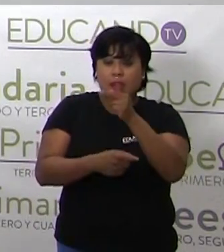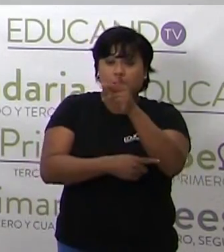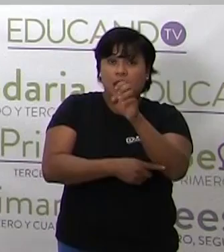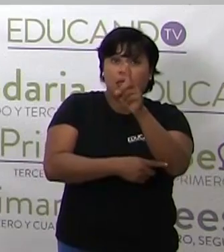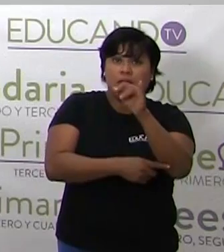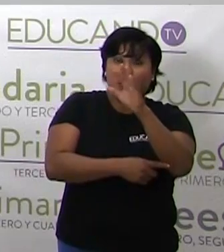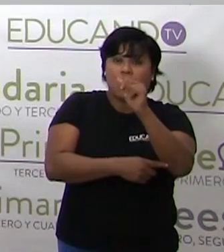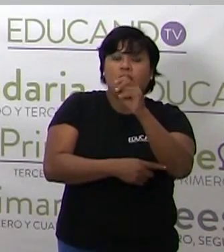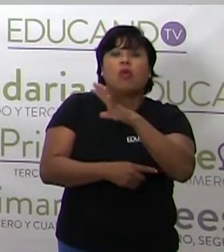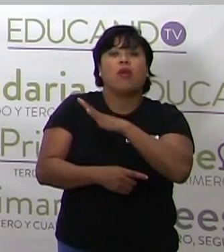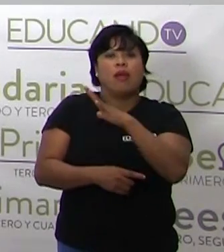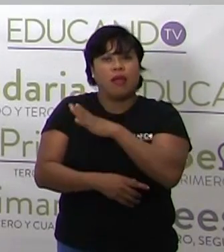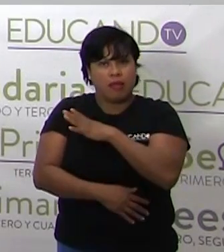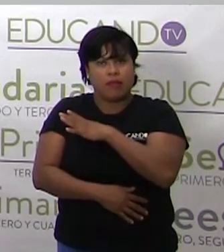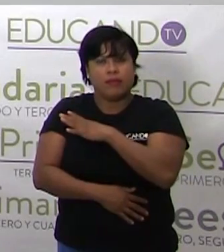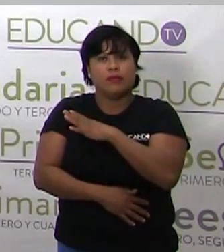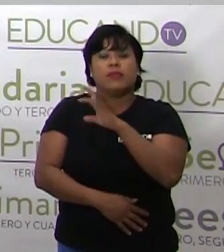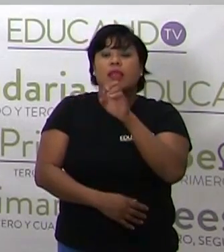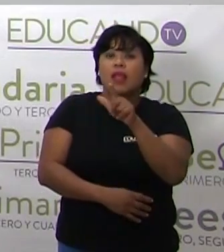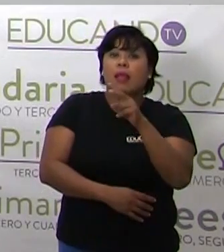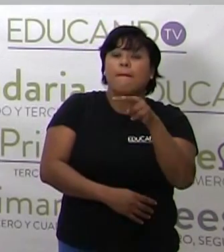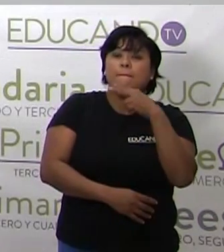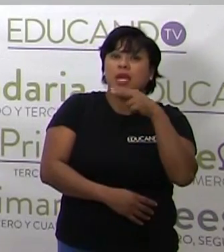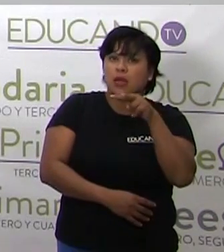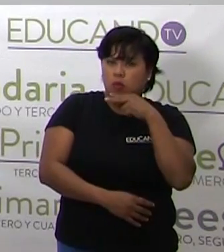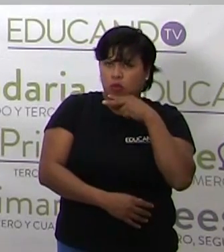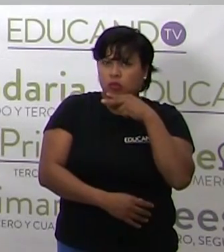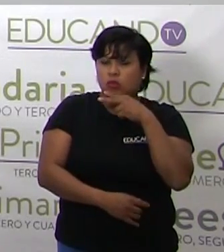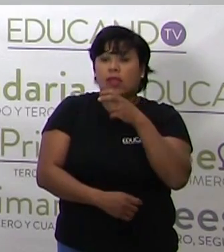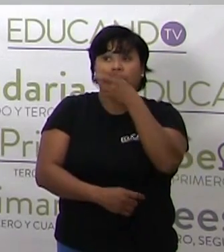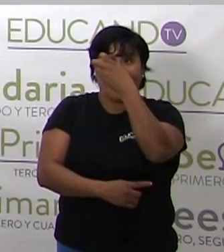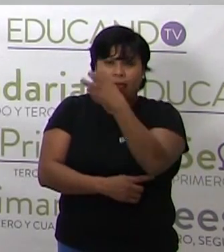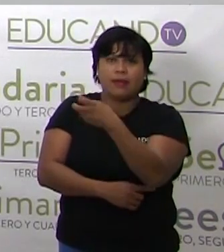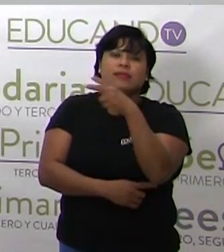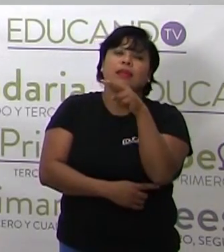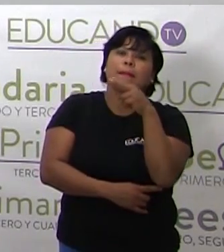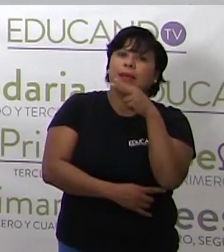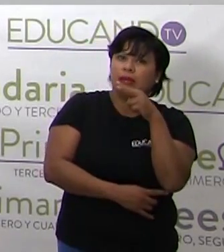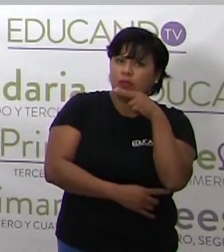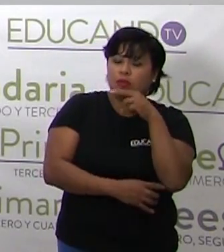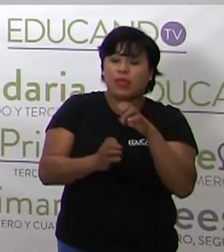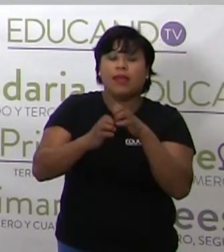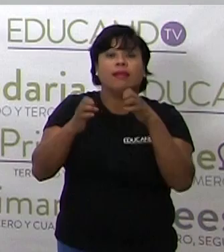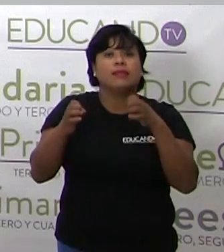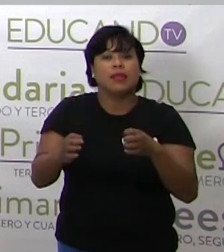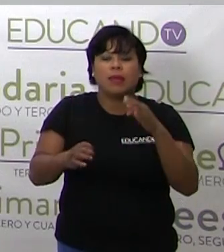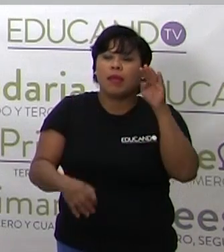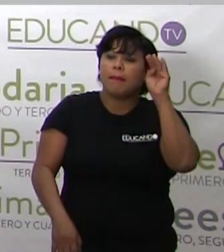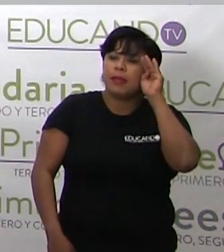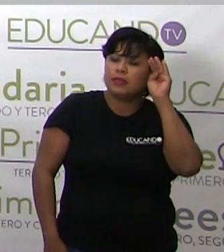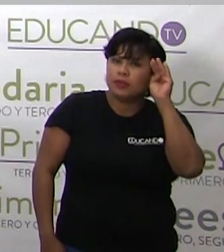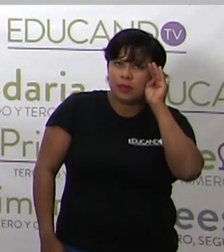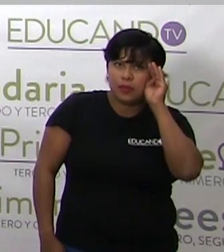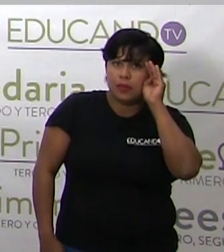predicado se encuentra el verbo. Este es el verbo. Estaba,